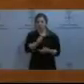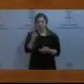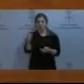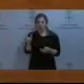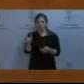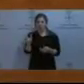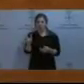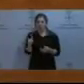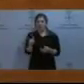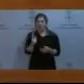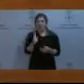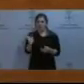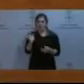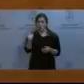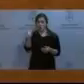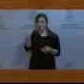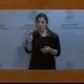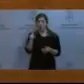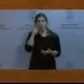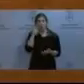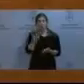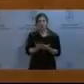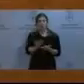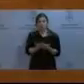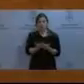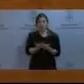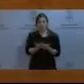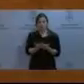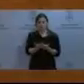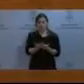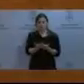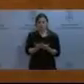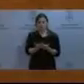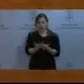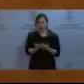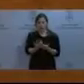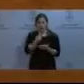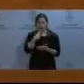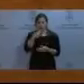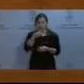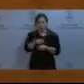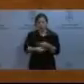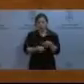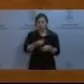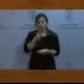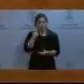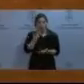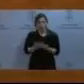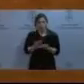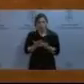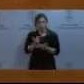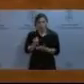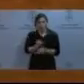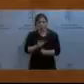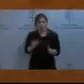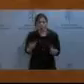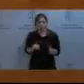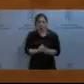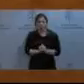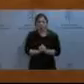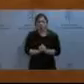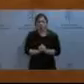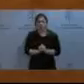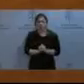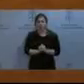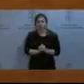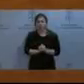expropiación nada pudieron decir, pues se justificó y la operación estaba justificada por sí sola ante los fines indicados. Al